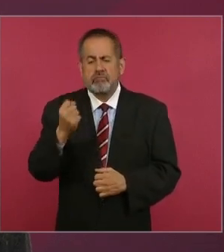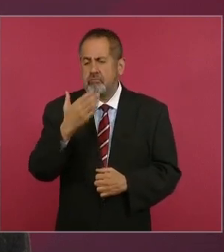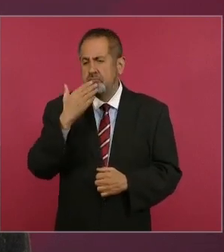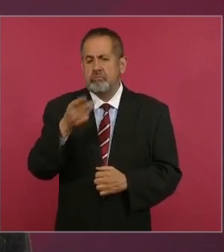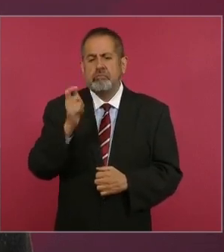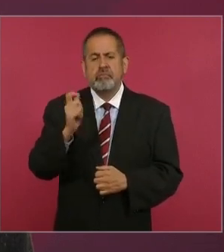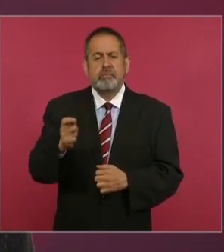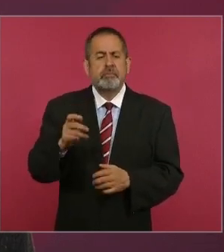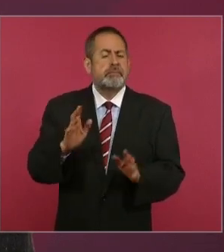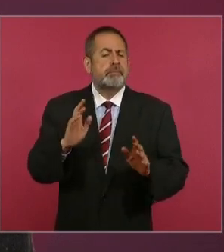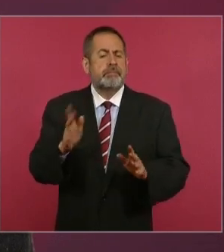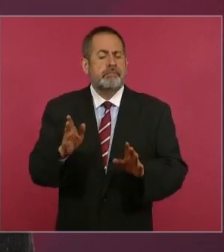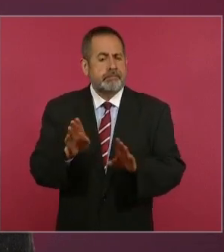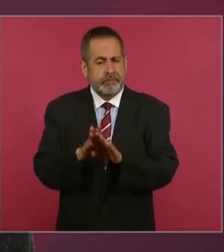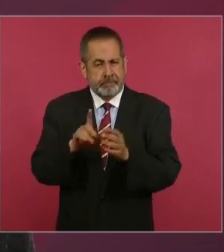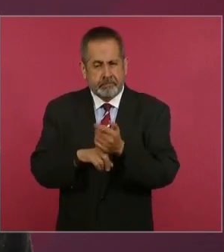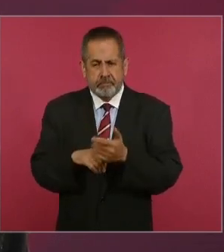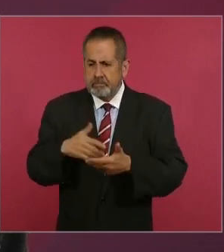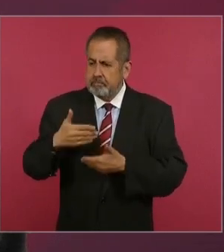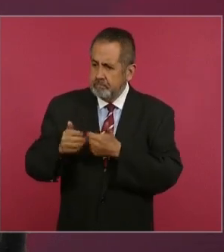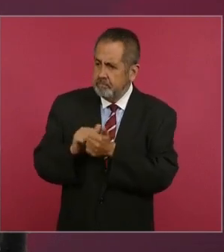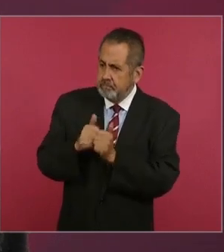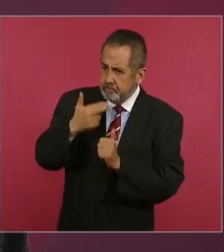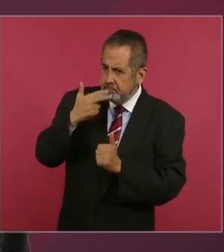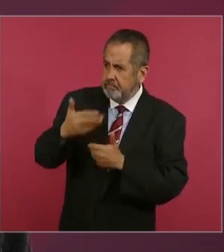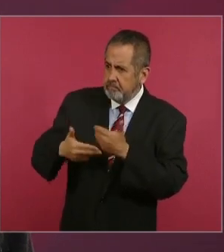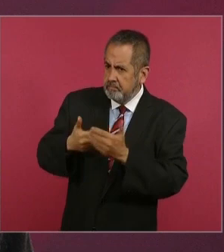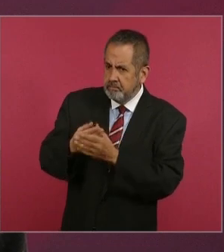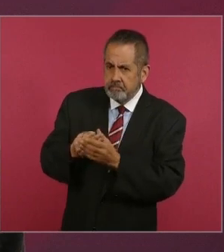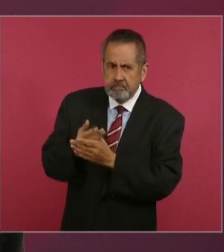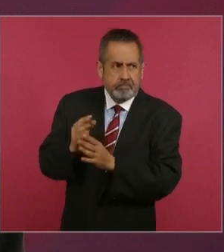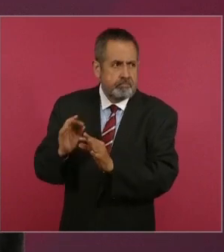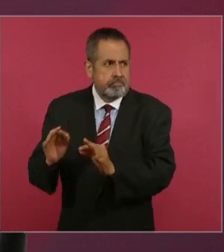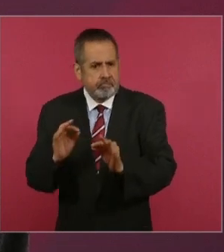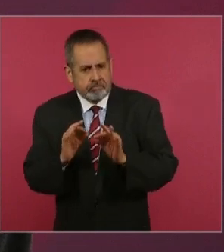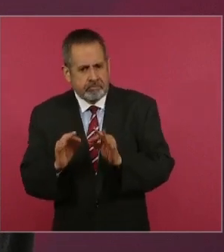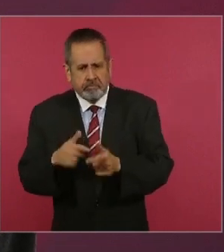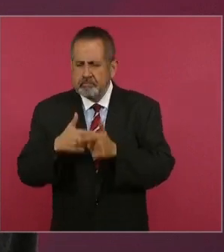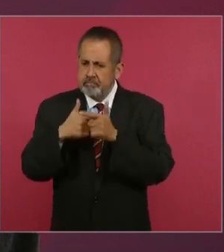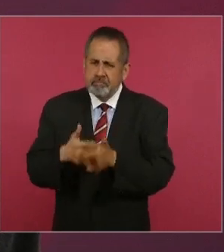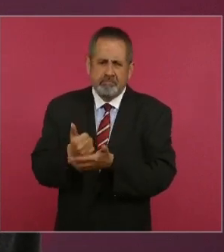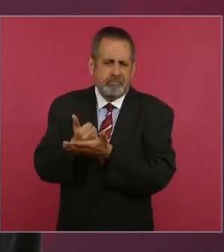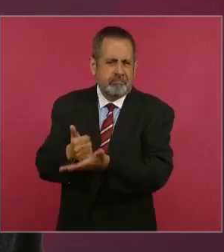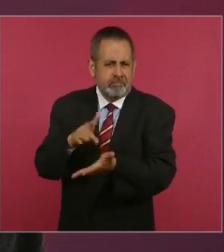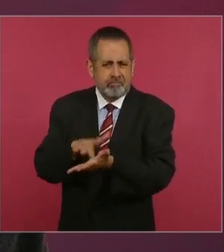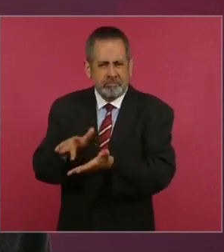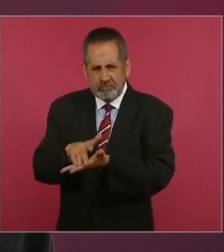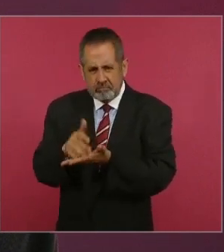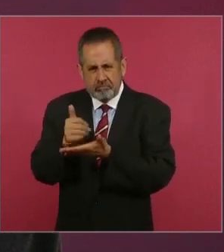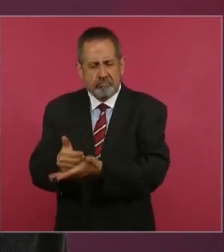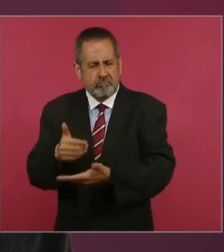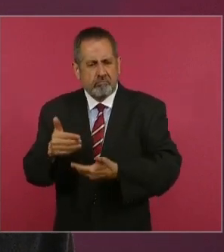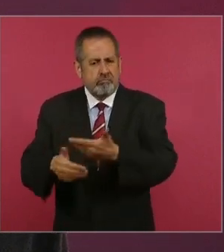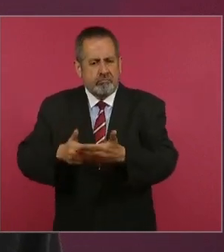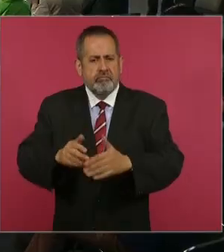afortunadamente Ya vamos saliendo vamos a seguir ayudando